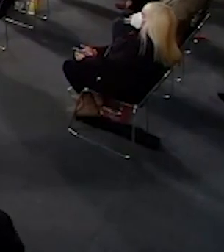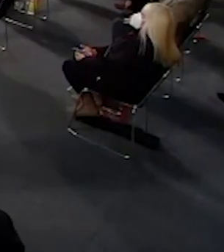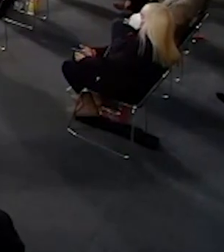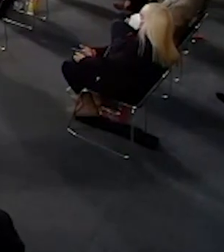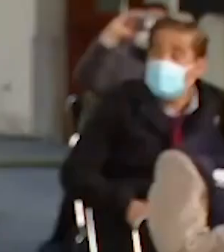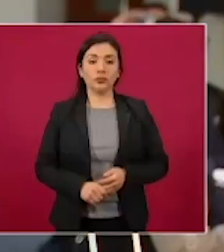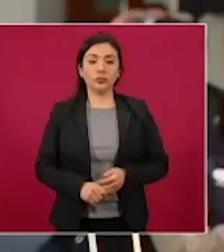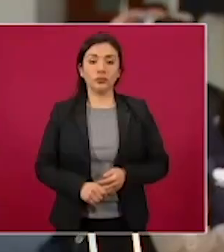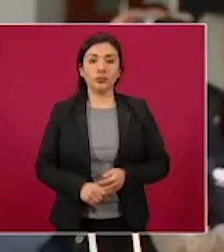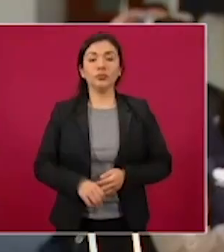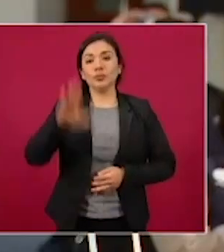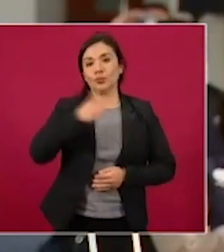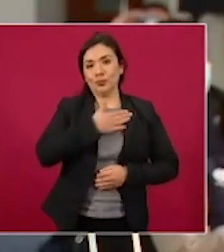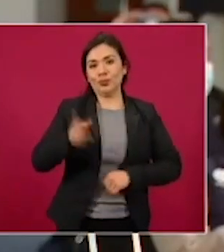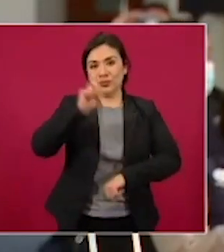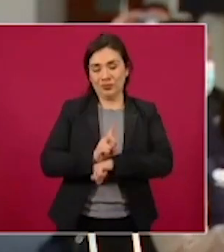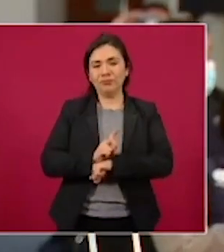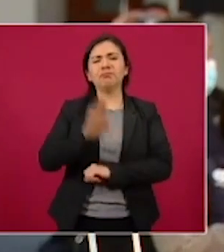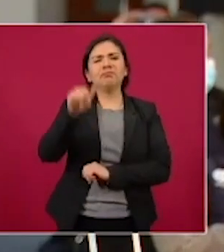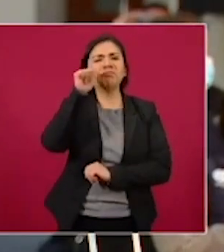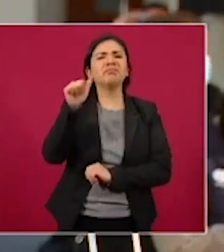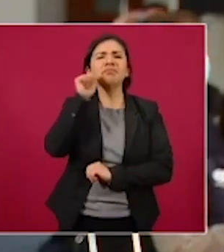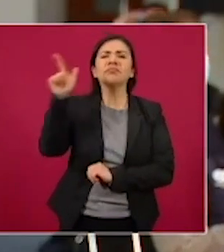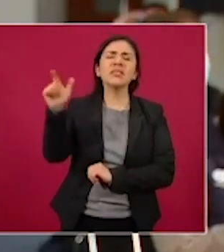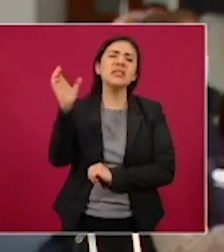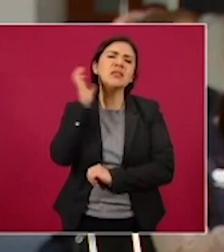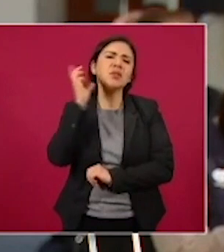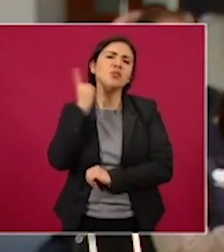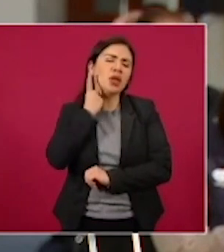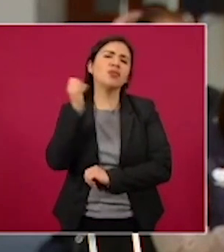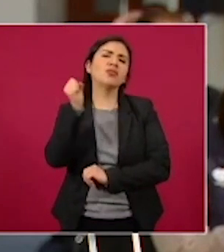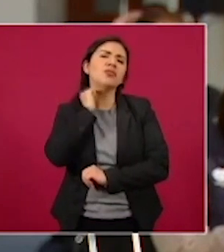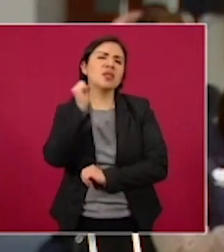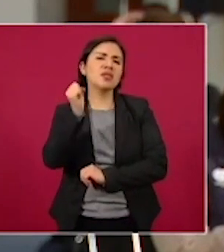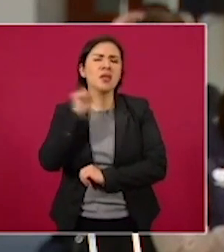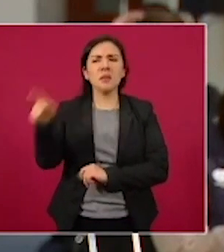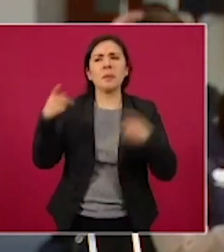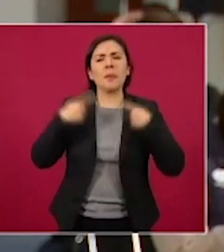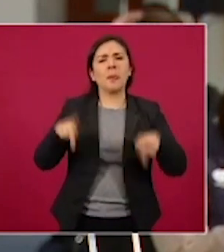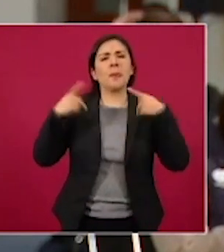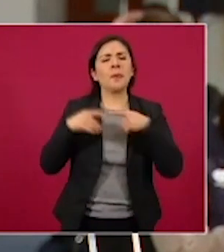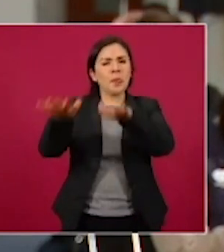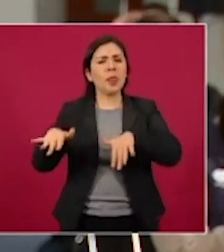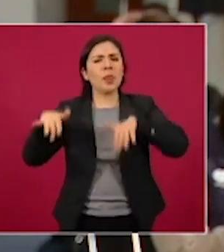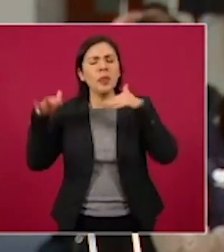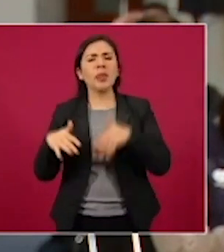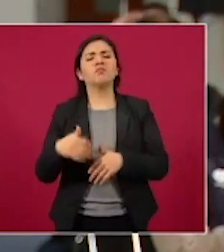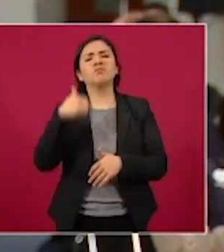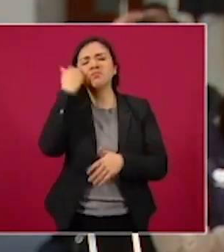nacional un reportero mencionó que por única ocasión en más de 790 conferencias de gobierno federal